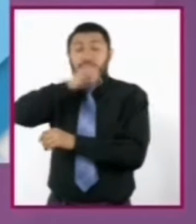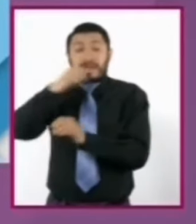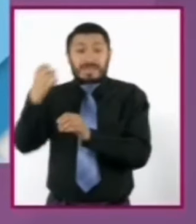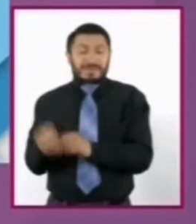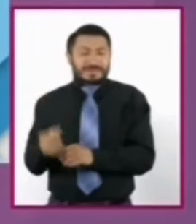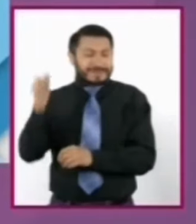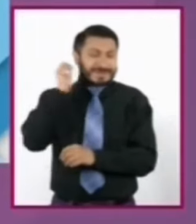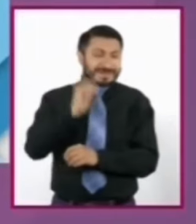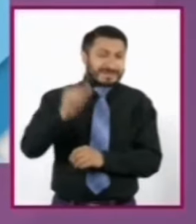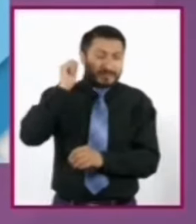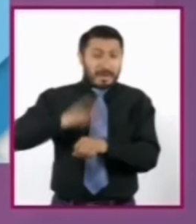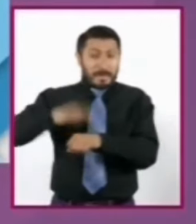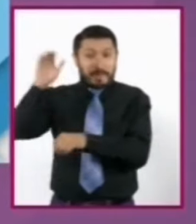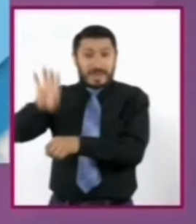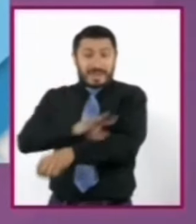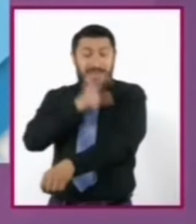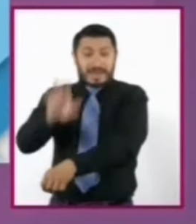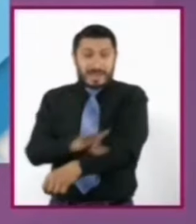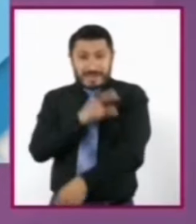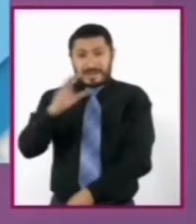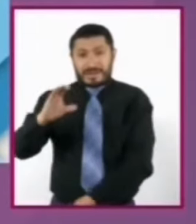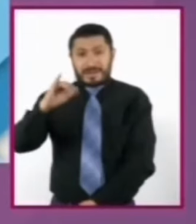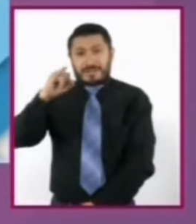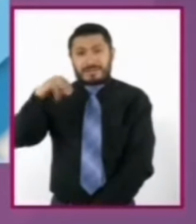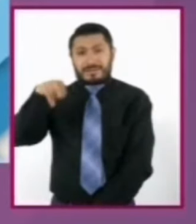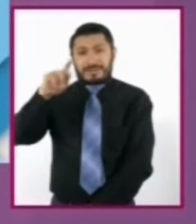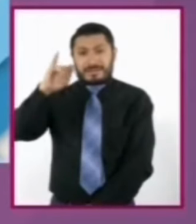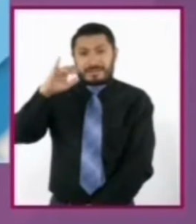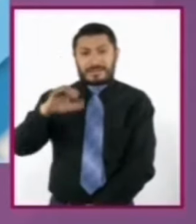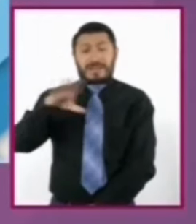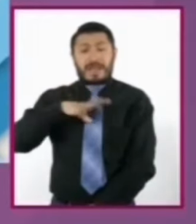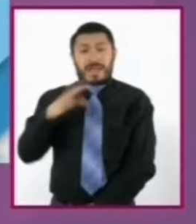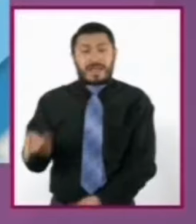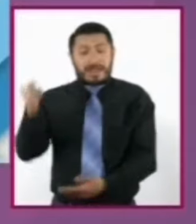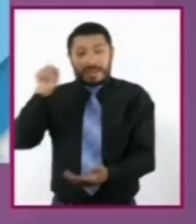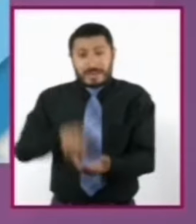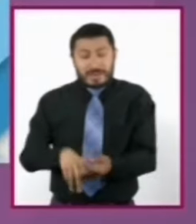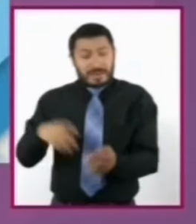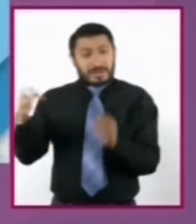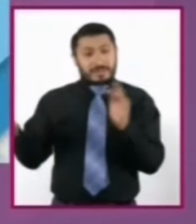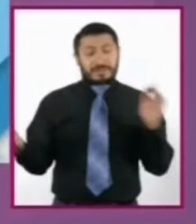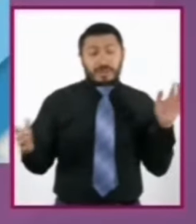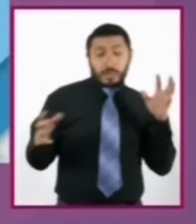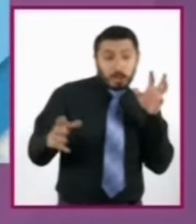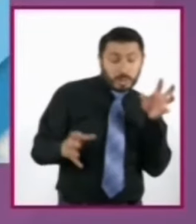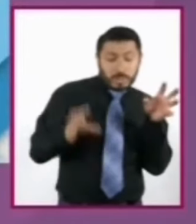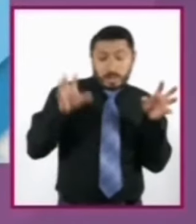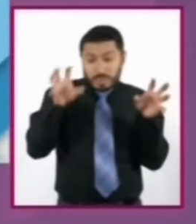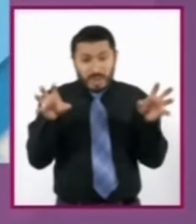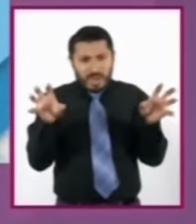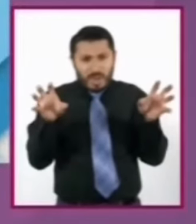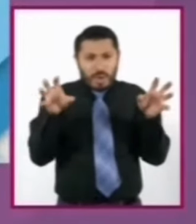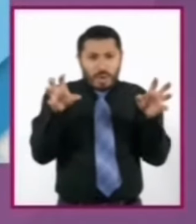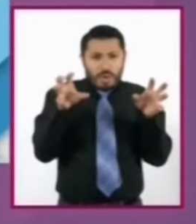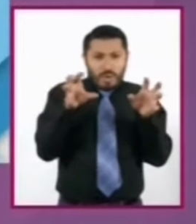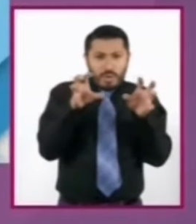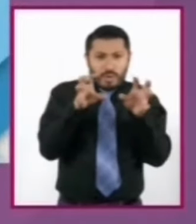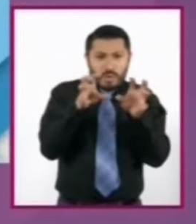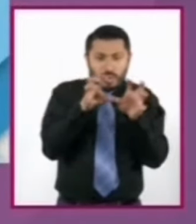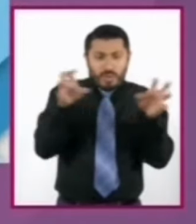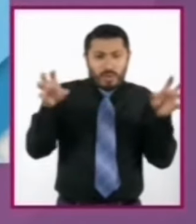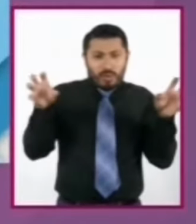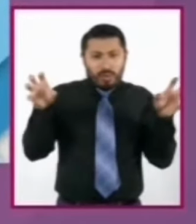temperatura tendrán más energía cinética. En la parte donde se toquen los objetos, sus partículas